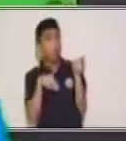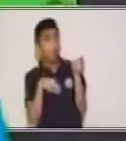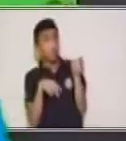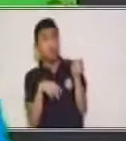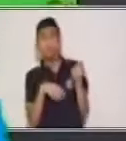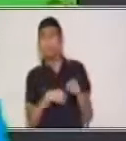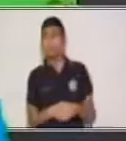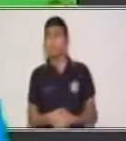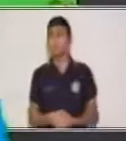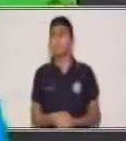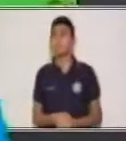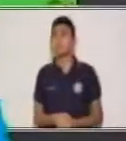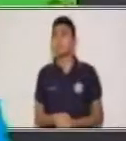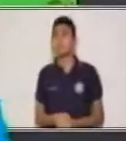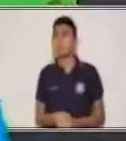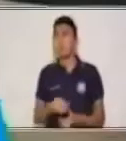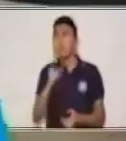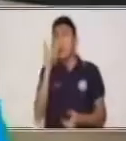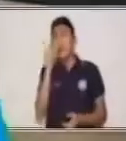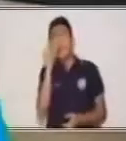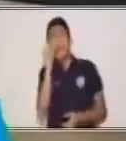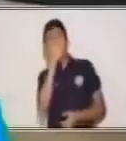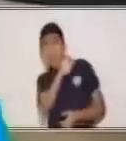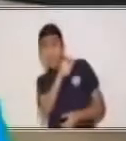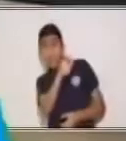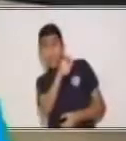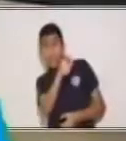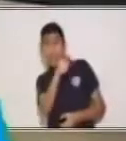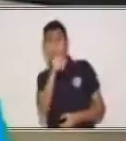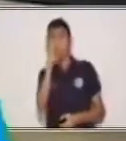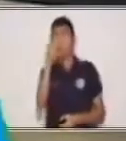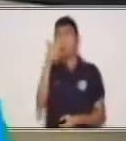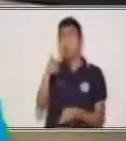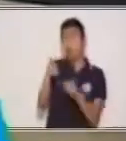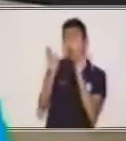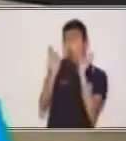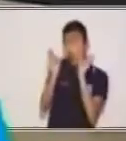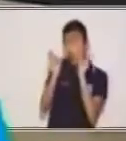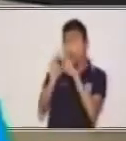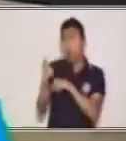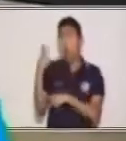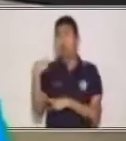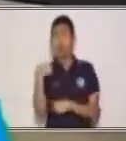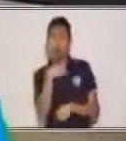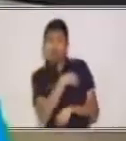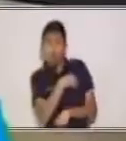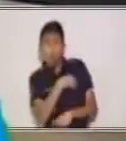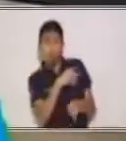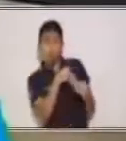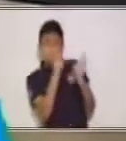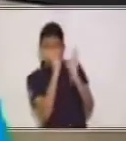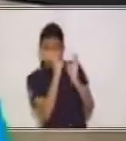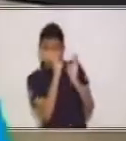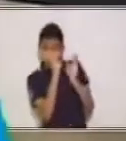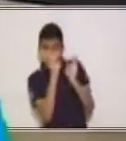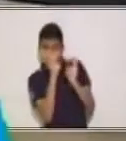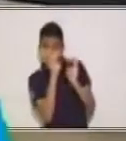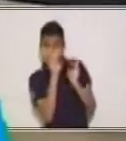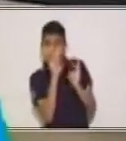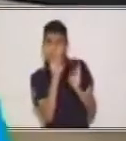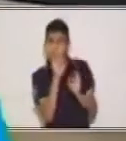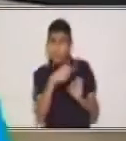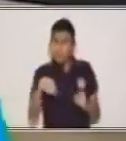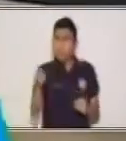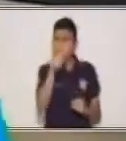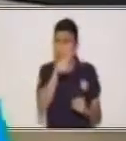robaron? Puede ser. ¿Nosotros robaron? No. ¿Ustedes robaron? A ustedes sí puede